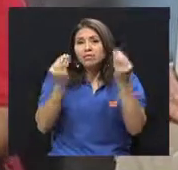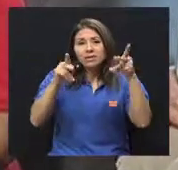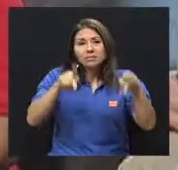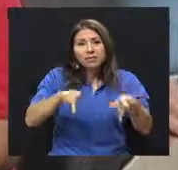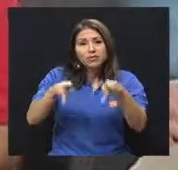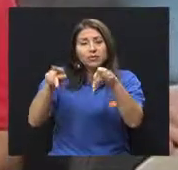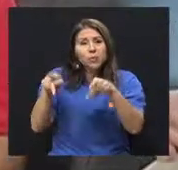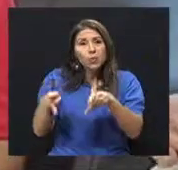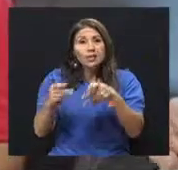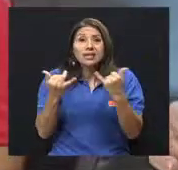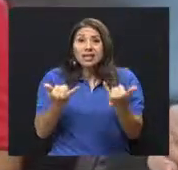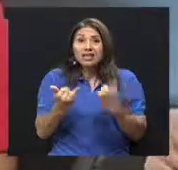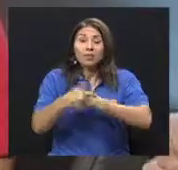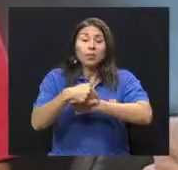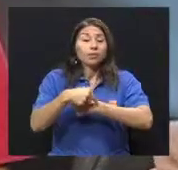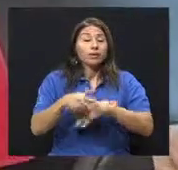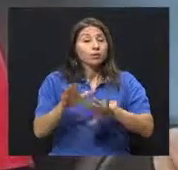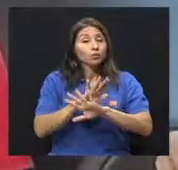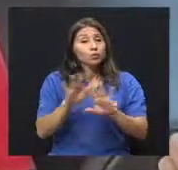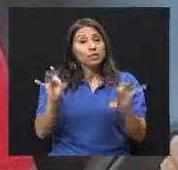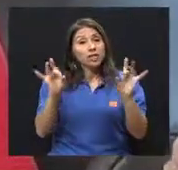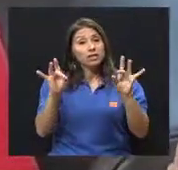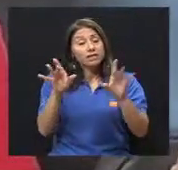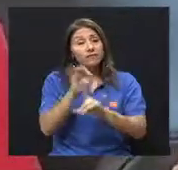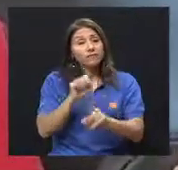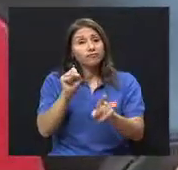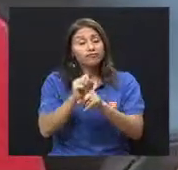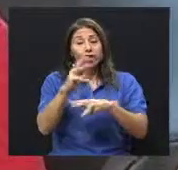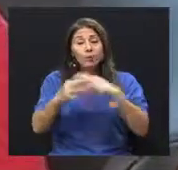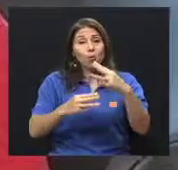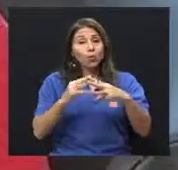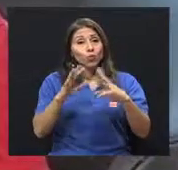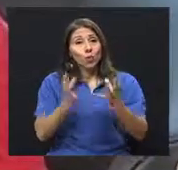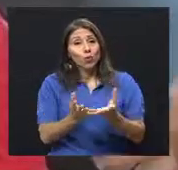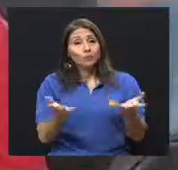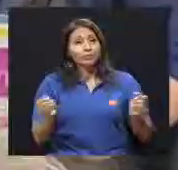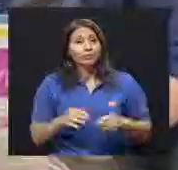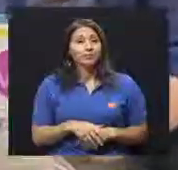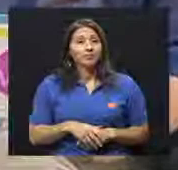Sí. Y ahí es que en este momento está terrible el sí, mundo.